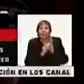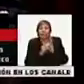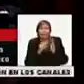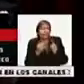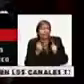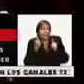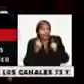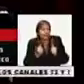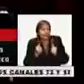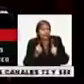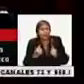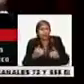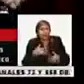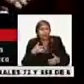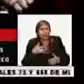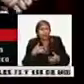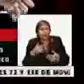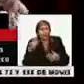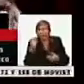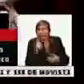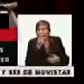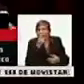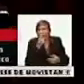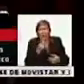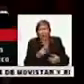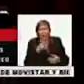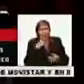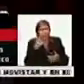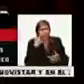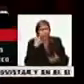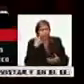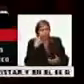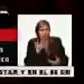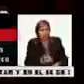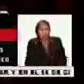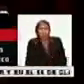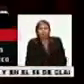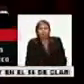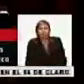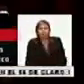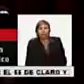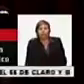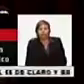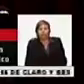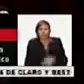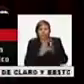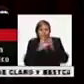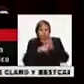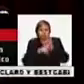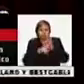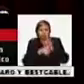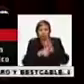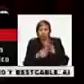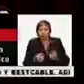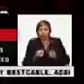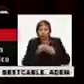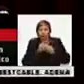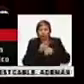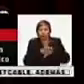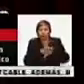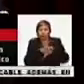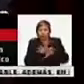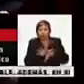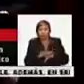los precedentes más inmediatos de esta historia que conocemos y que luego fue nuevamente vulnerado por